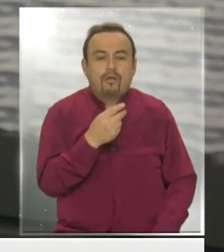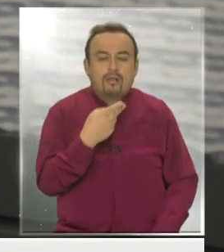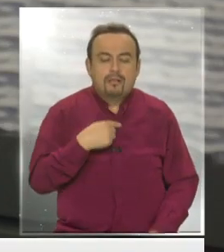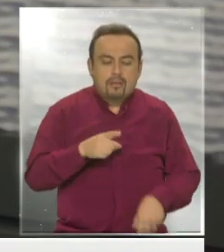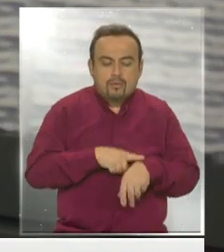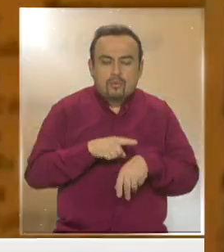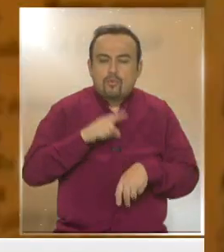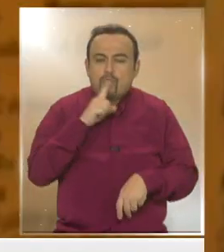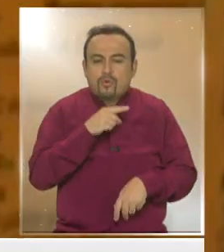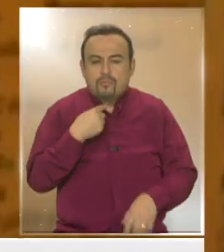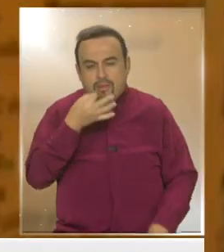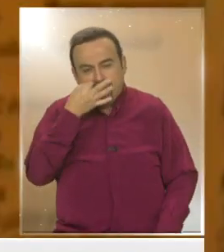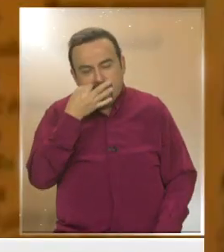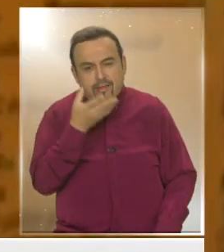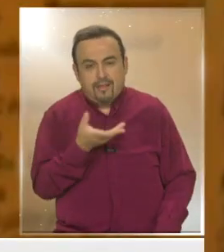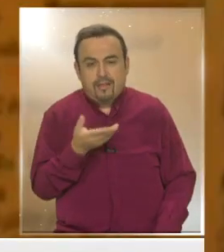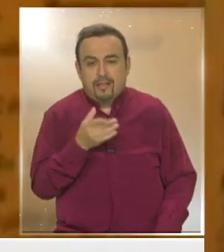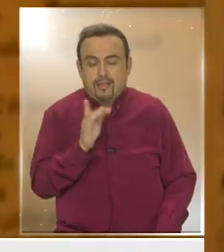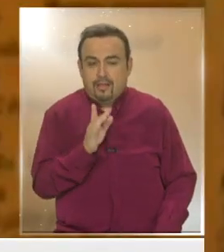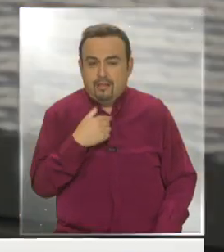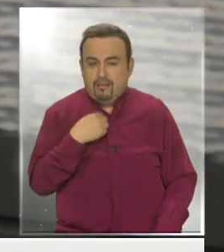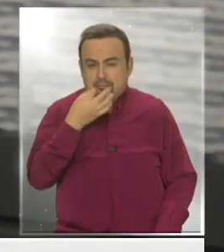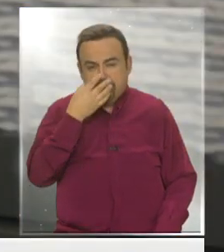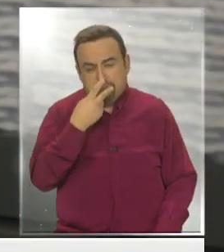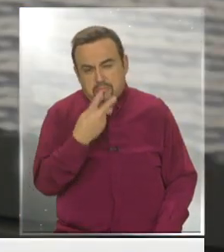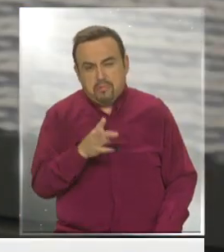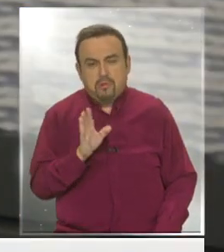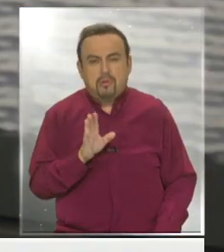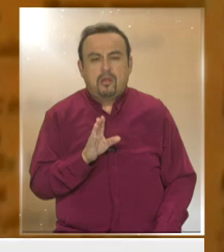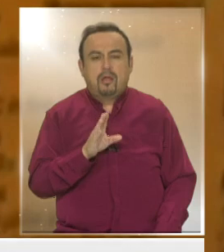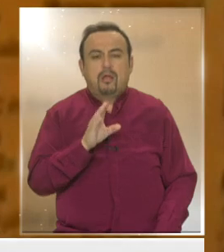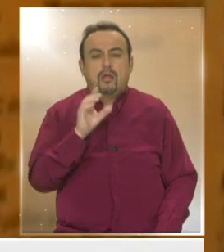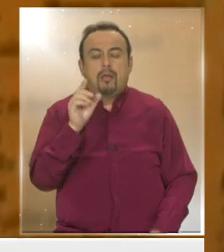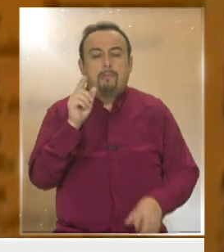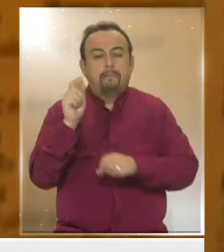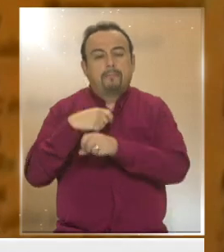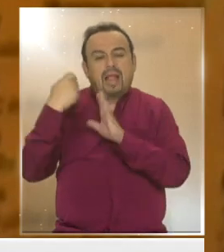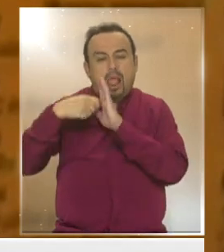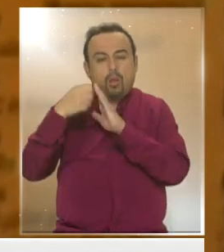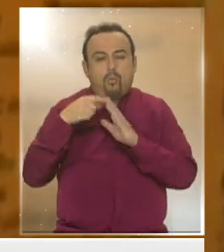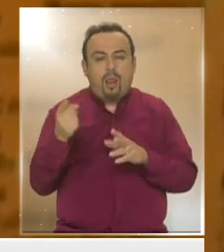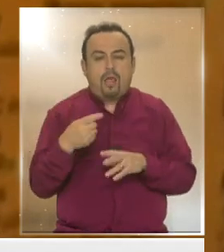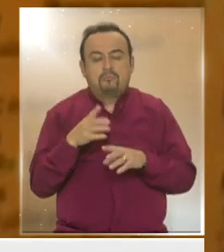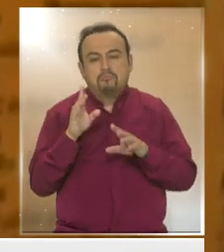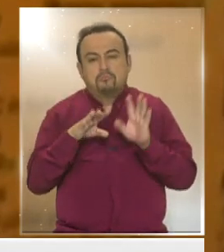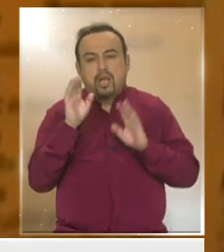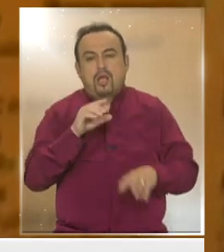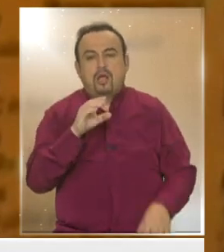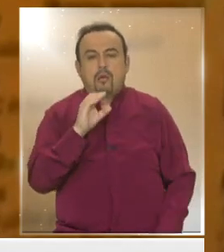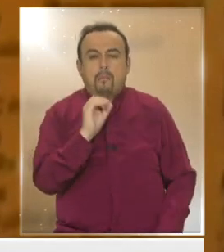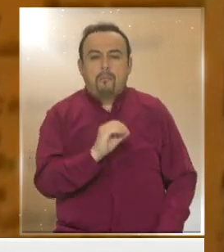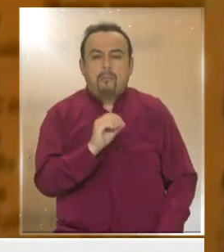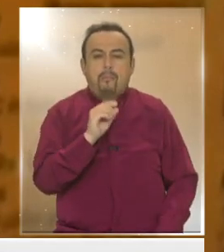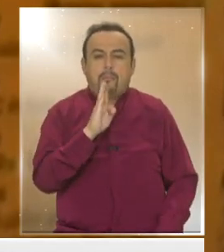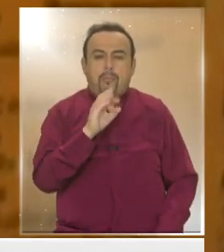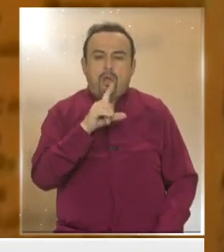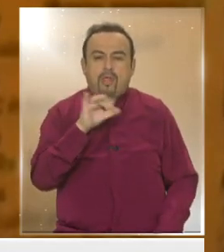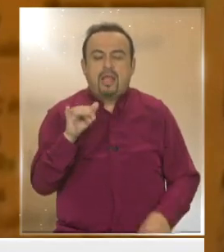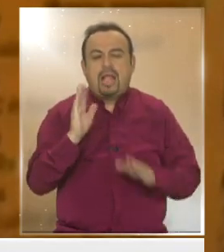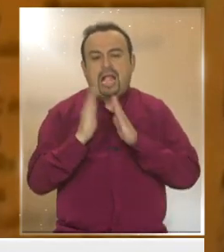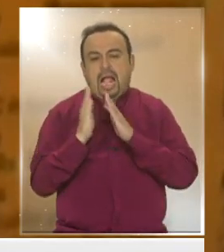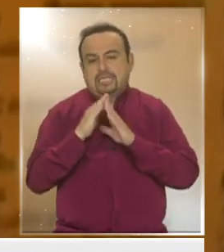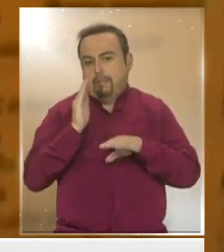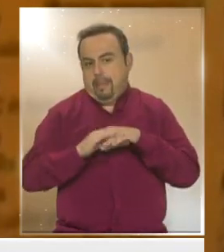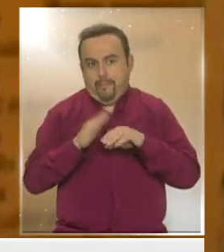último tiempo, en este tiempo? He visto de todo, pero he visto poco ortodoxa, Bloodline, que es una cosa de otro estilo, Casa de